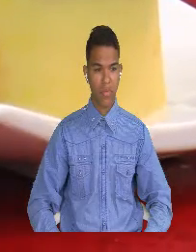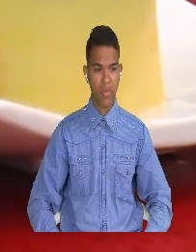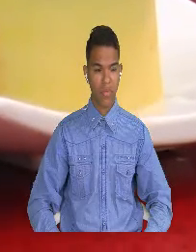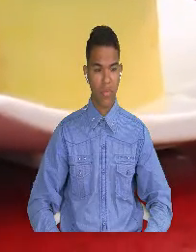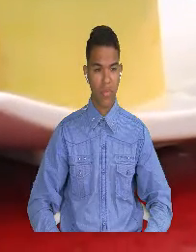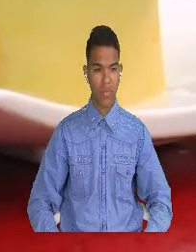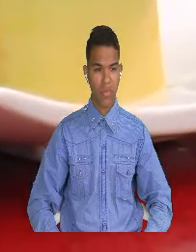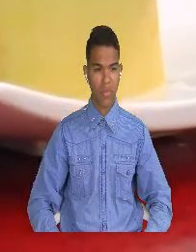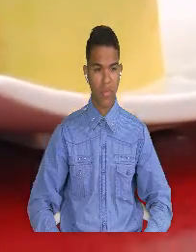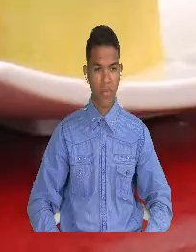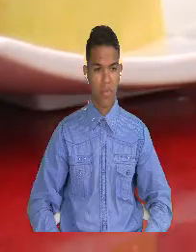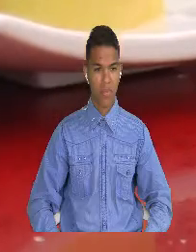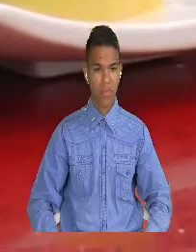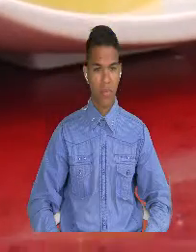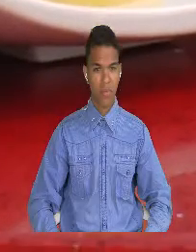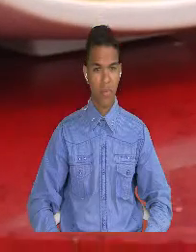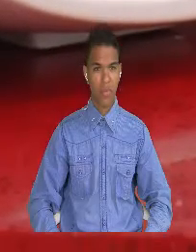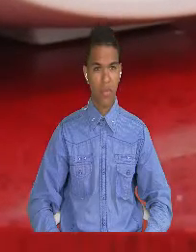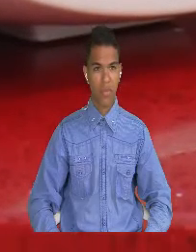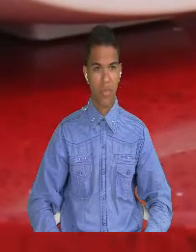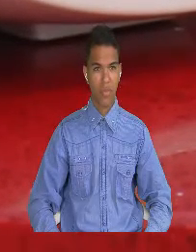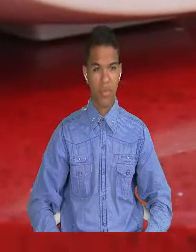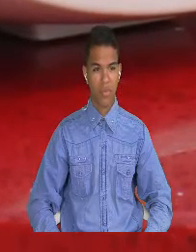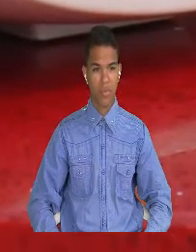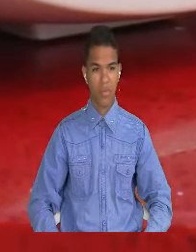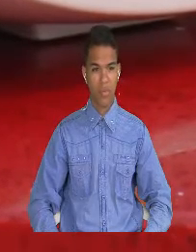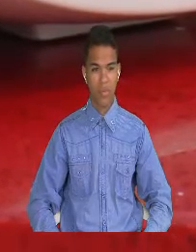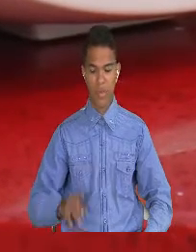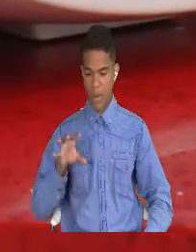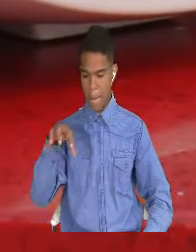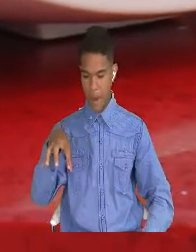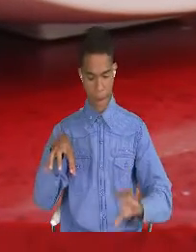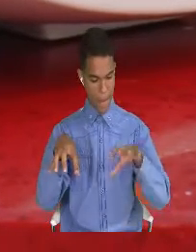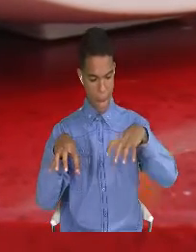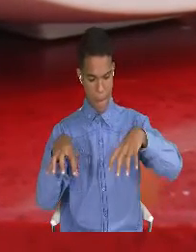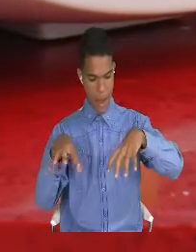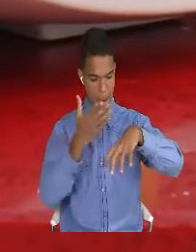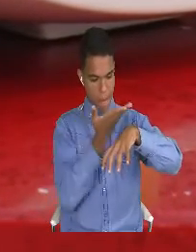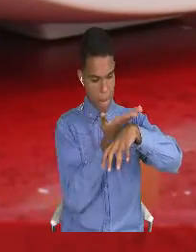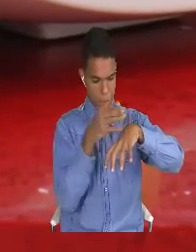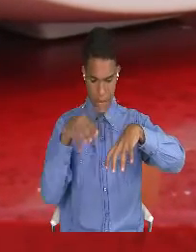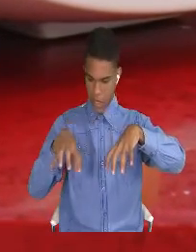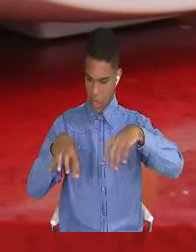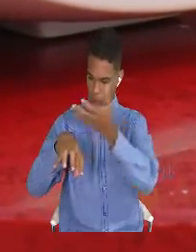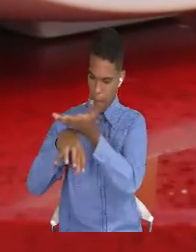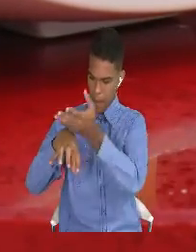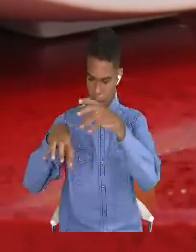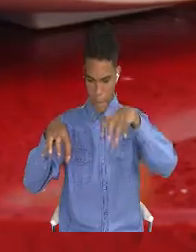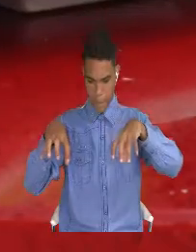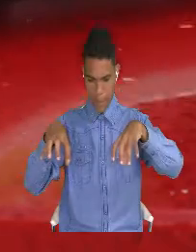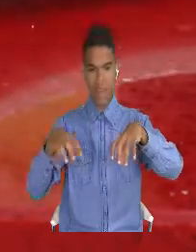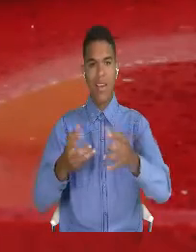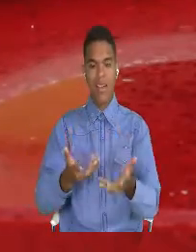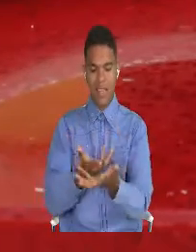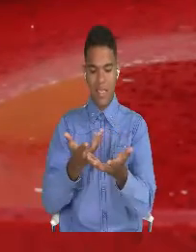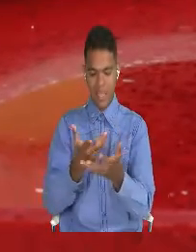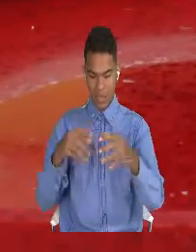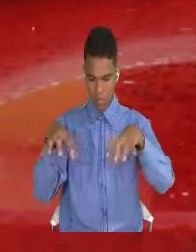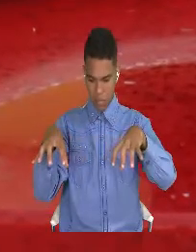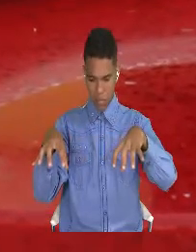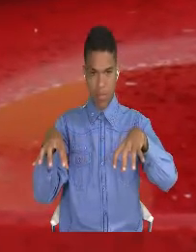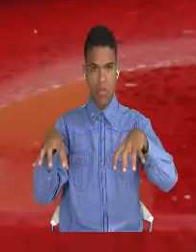tenemos como clara. ¿Sí? Entonces, en este proceso pues ya aquí ya viene todo lo que es el emplatado,